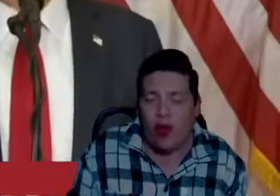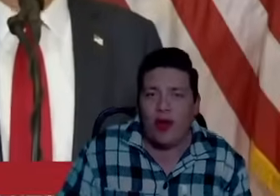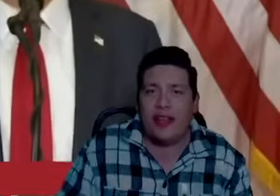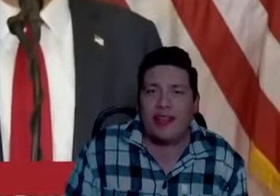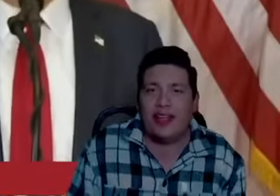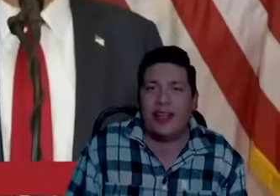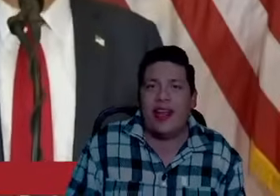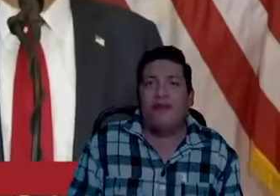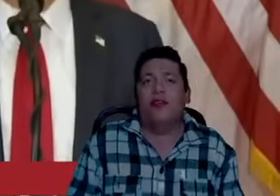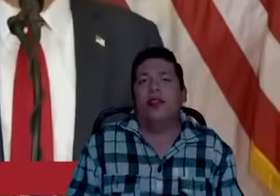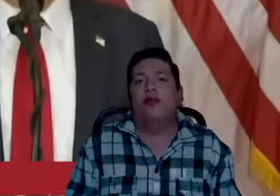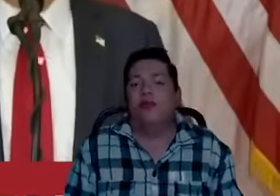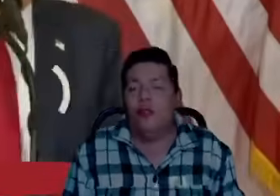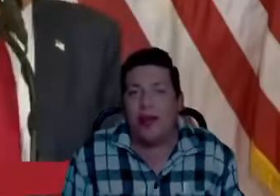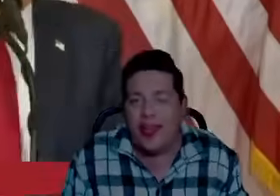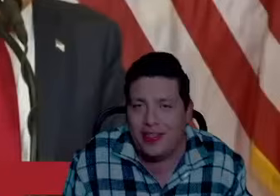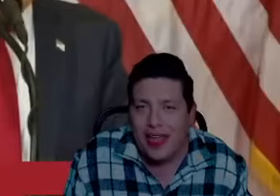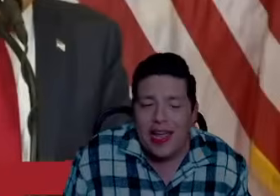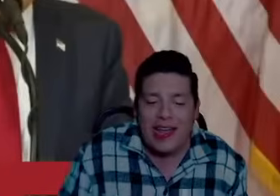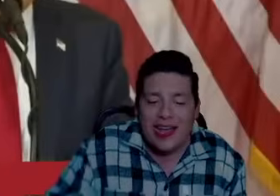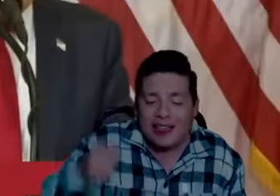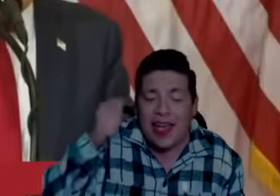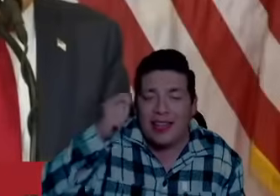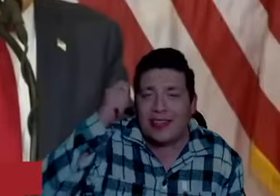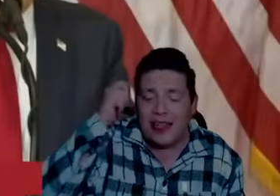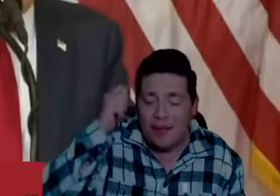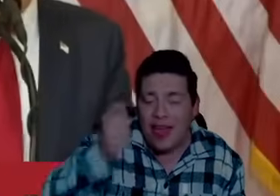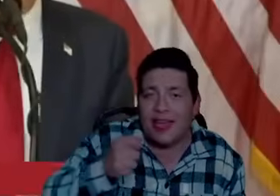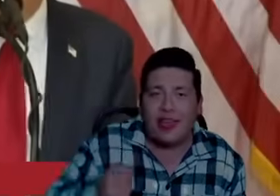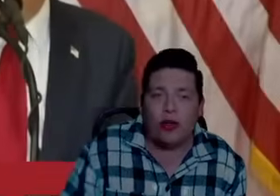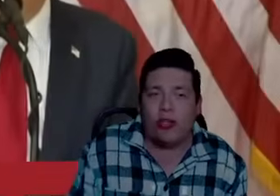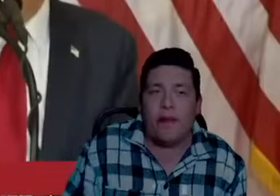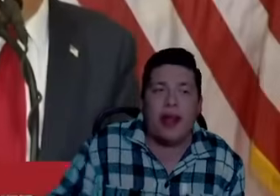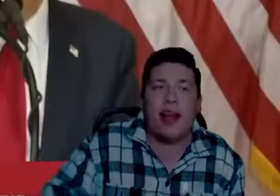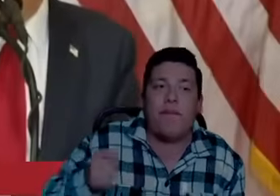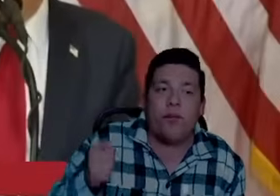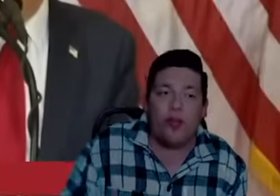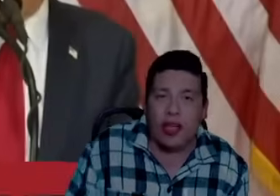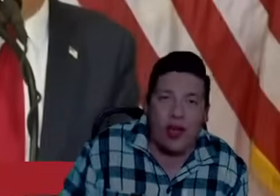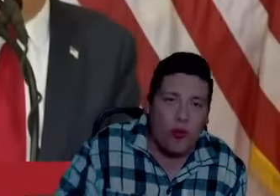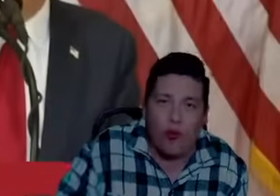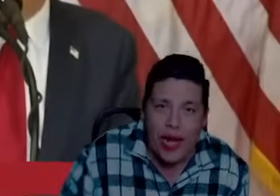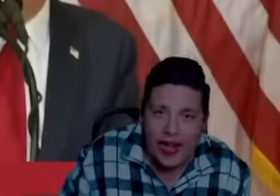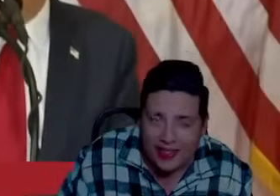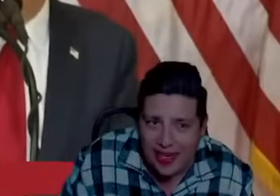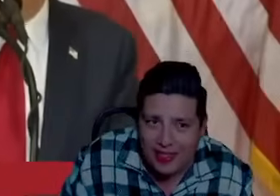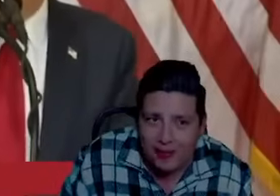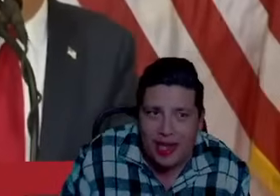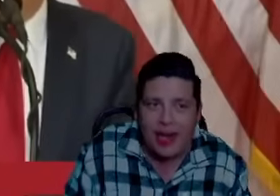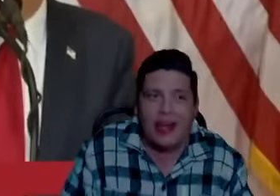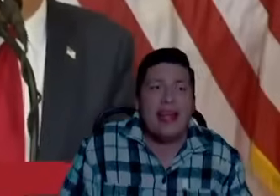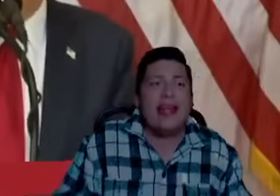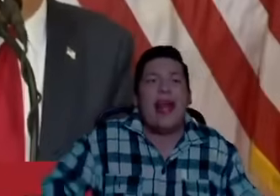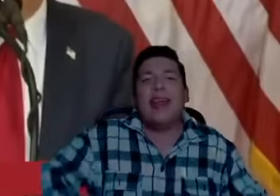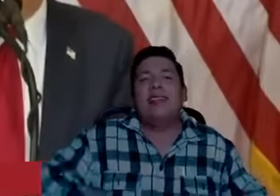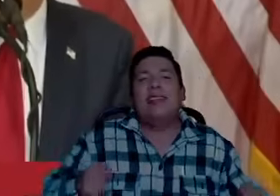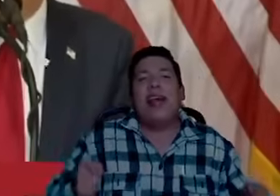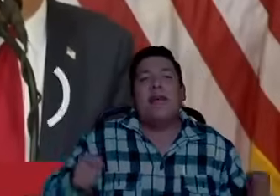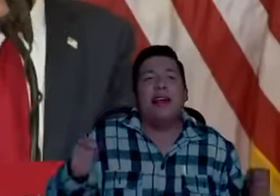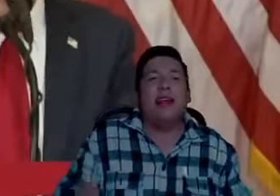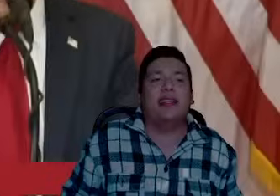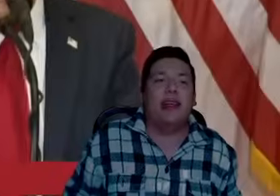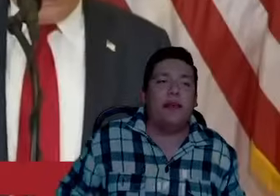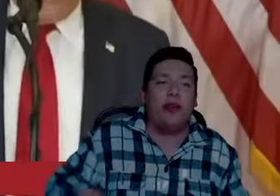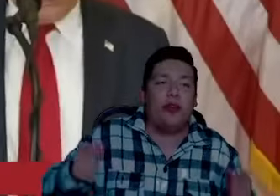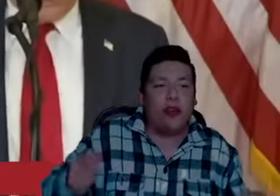los pantalones que tenemos en nuestro país y es que México también impondrá un arancel similar y ahí